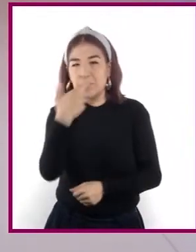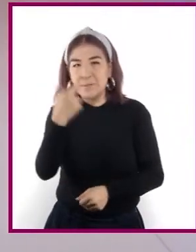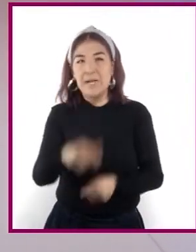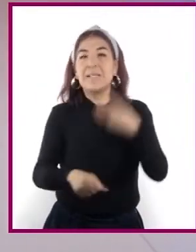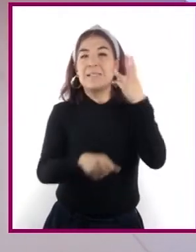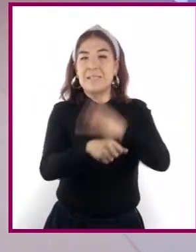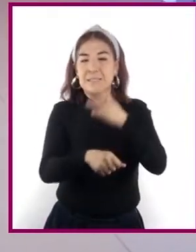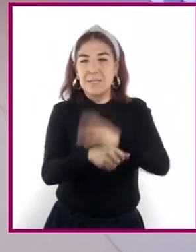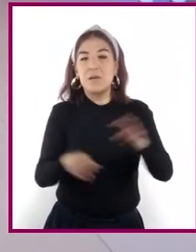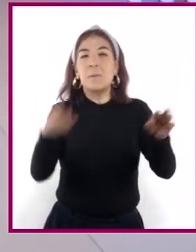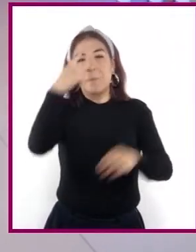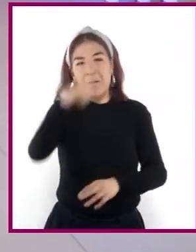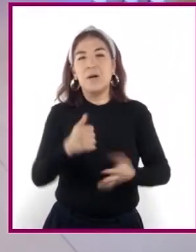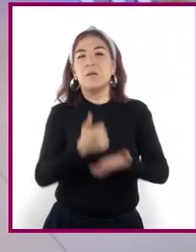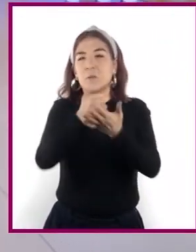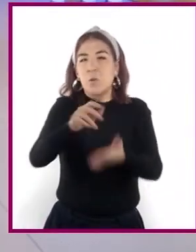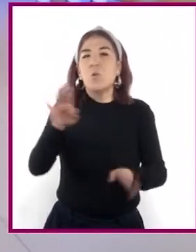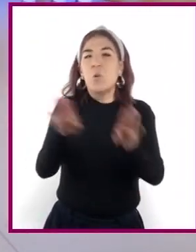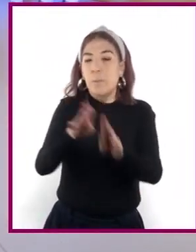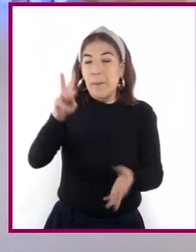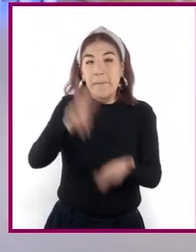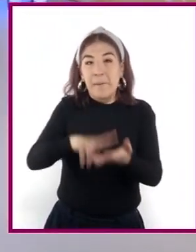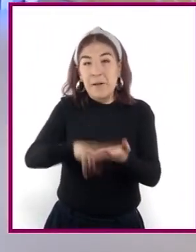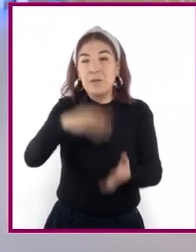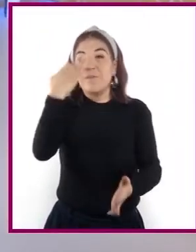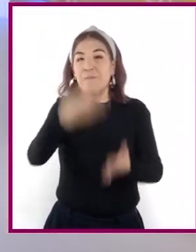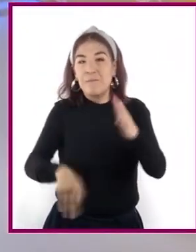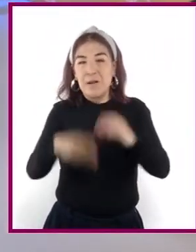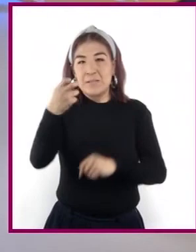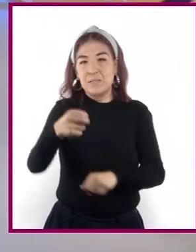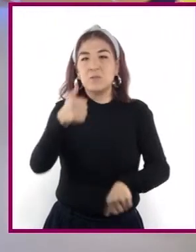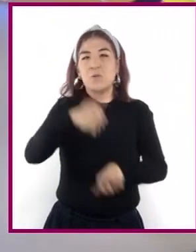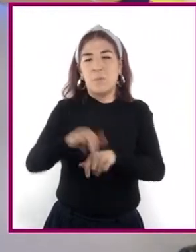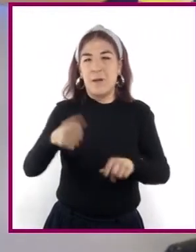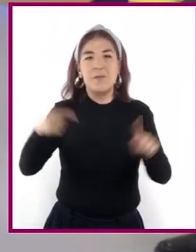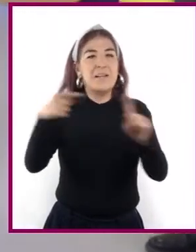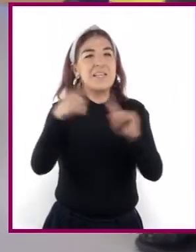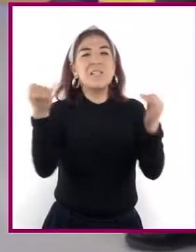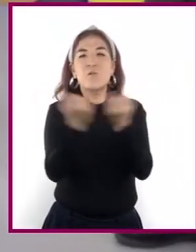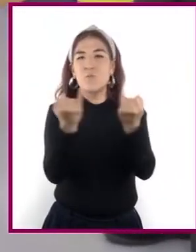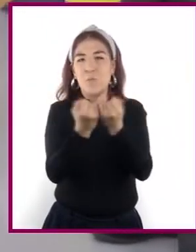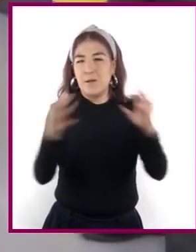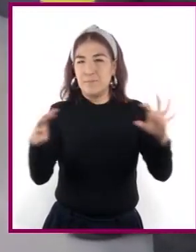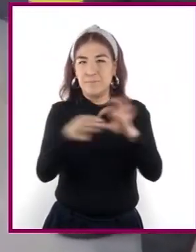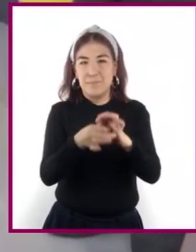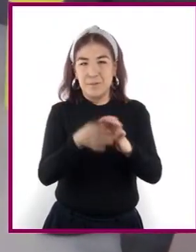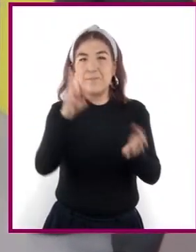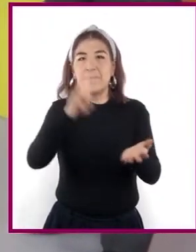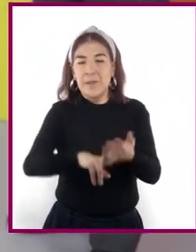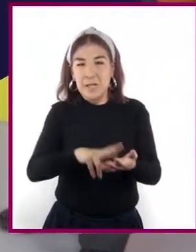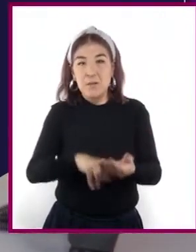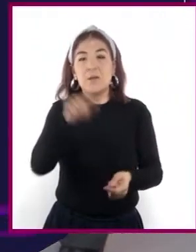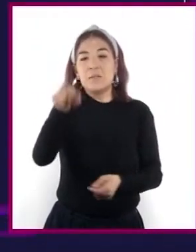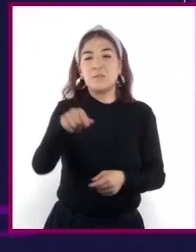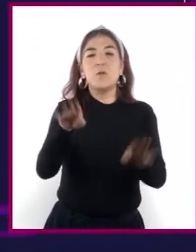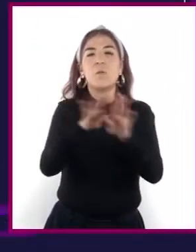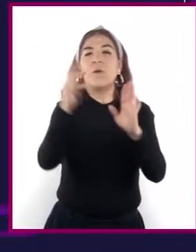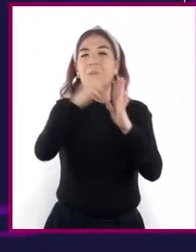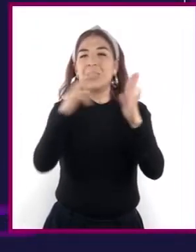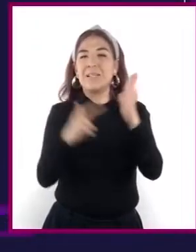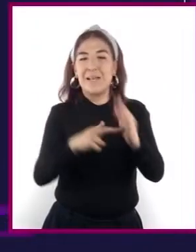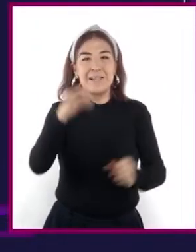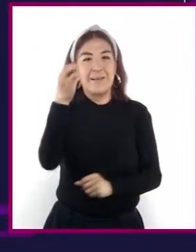tercer procedimiento para hallar valores faltantes en una proporcionalidad directa. Este procedimiento es la regla de